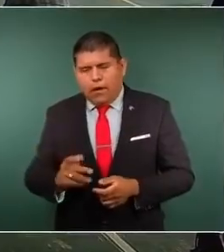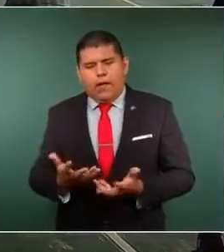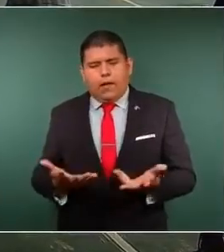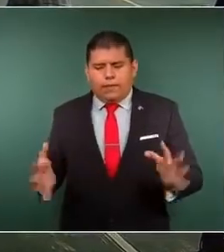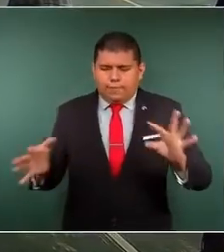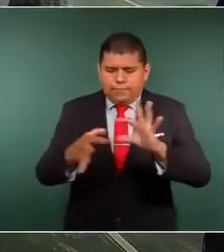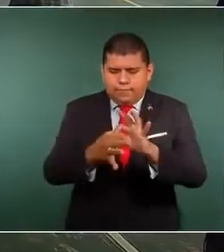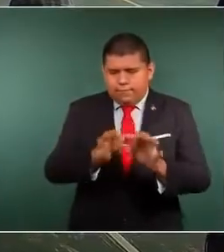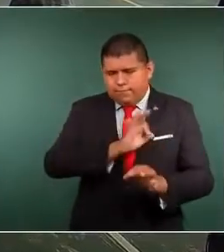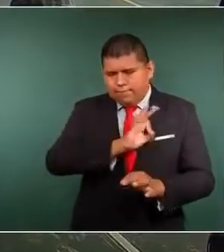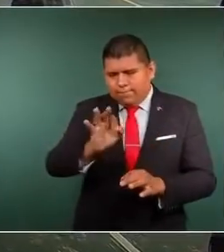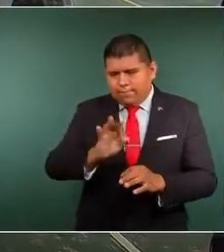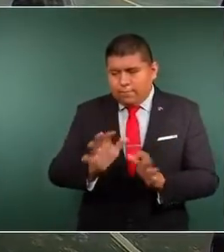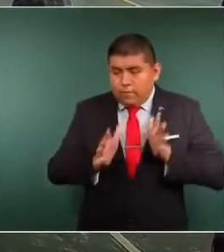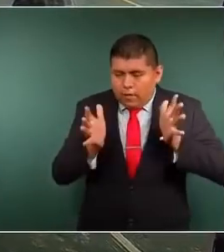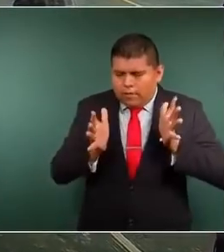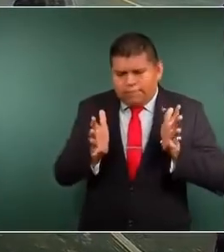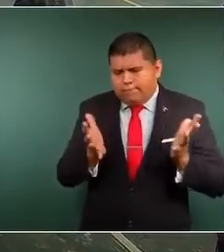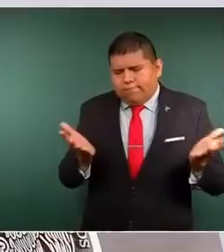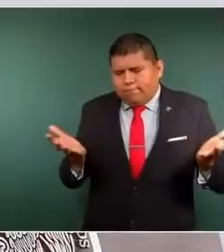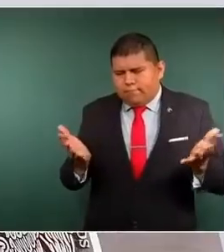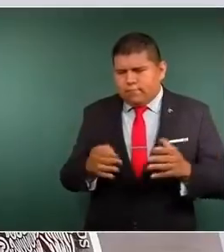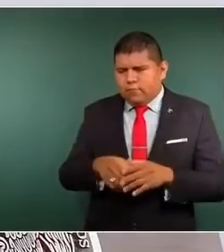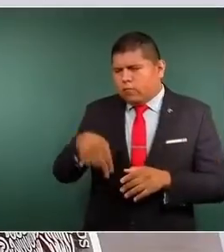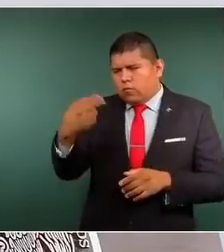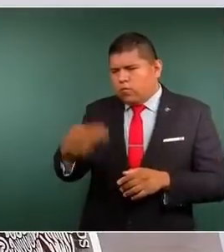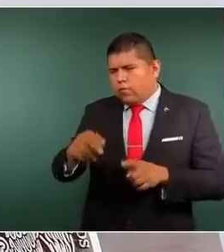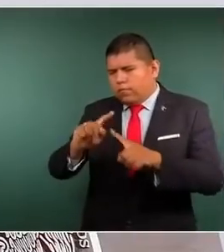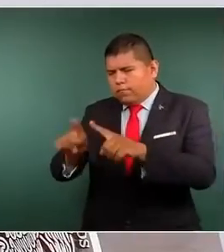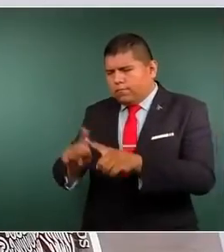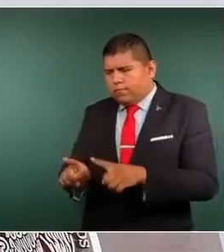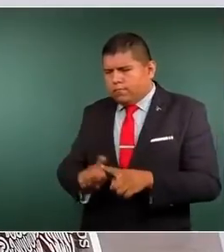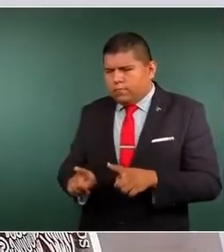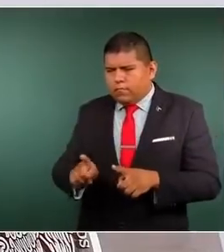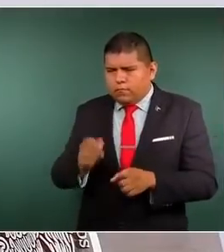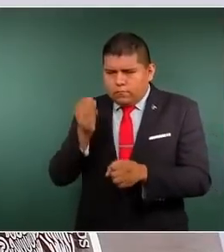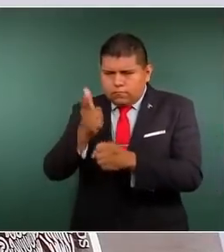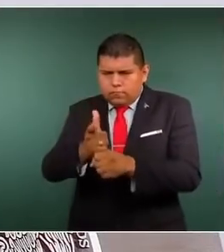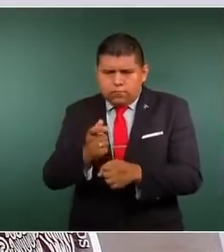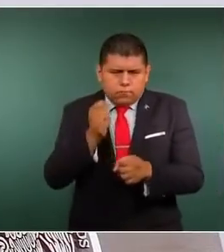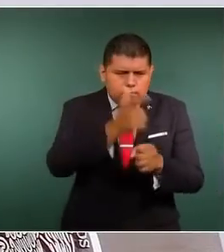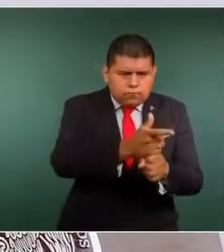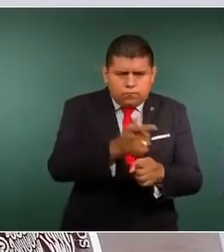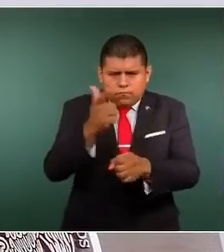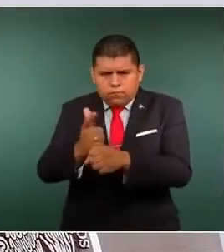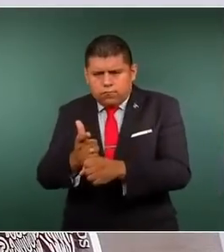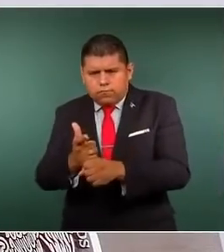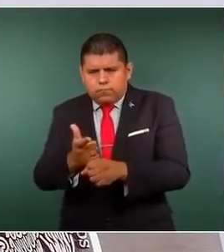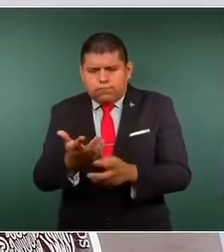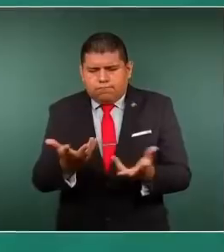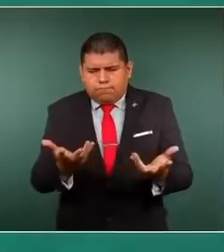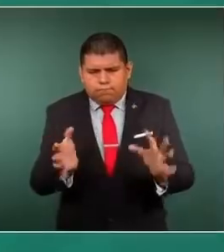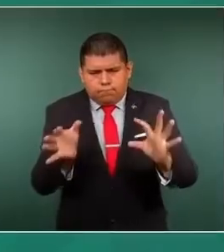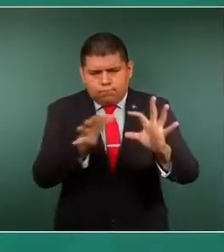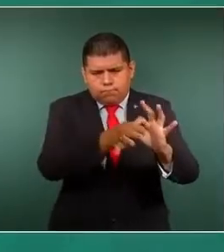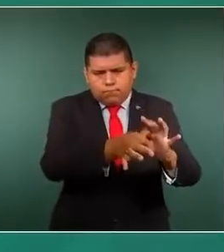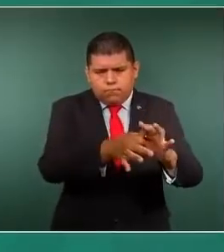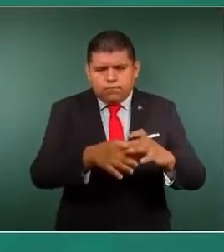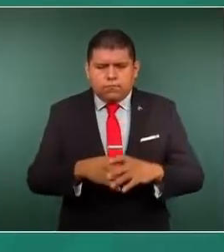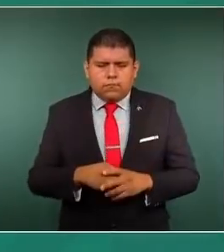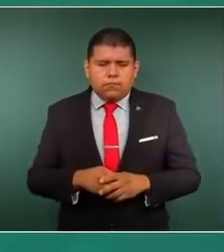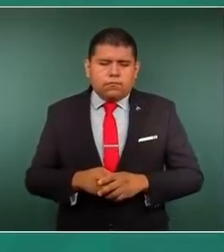no hay que sorprendernos de los nombres que ahora están saliendo porque precisamente en su